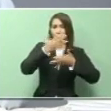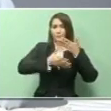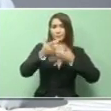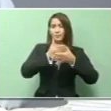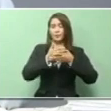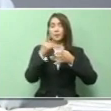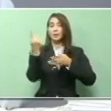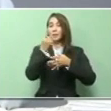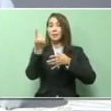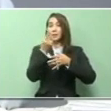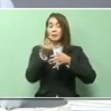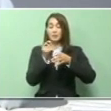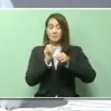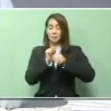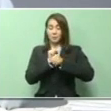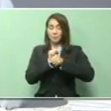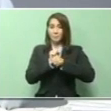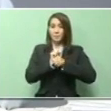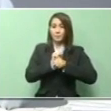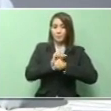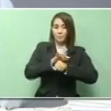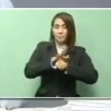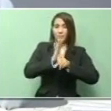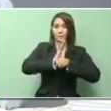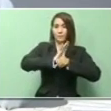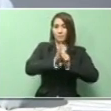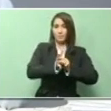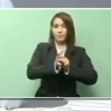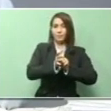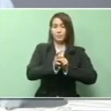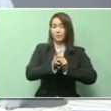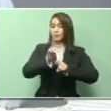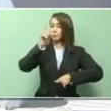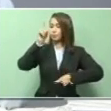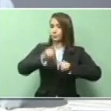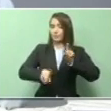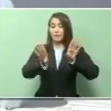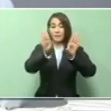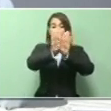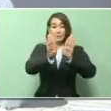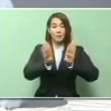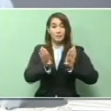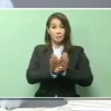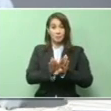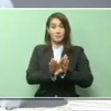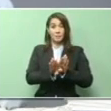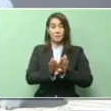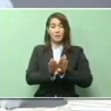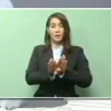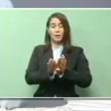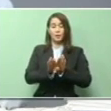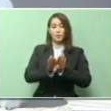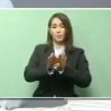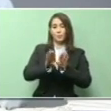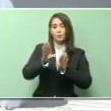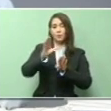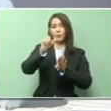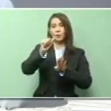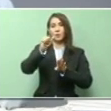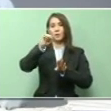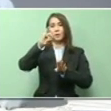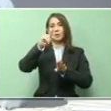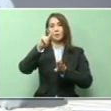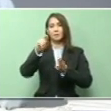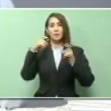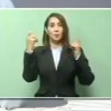se mantienen clausurados los establecimientos de entretenimiento y recreación como casinos,